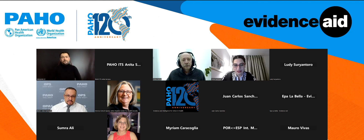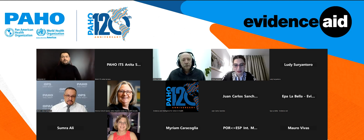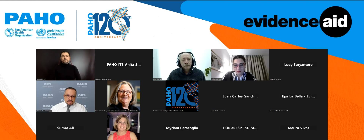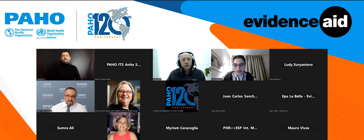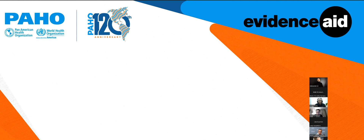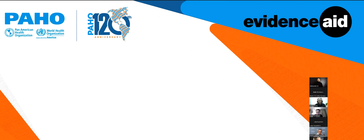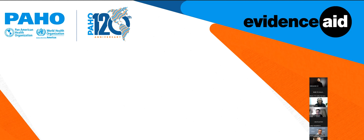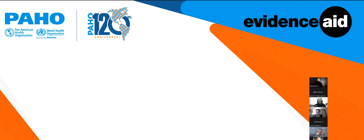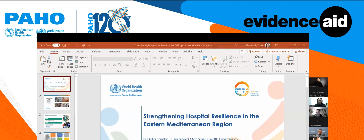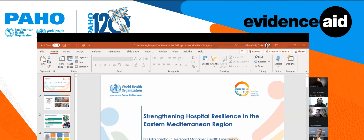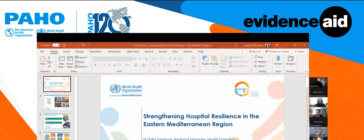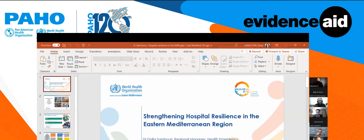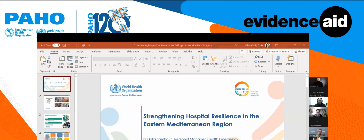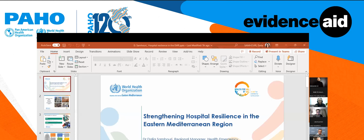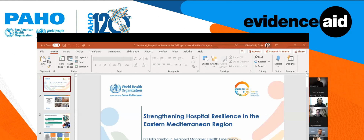diapositivas.